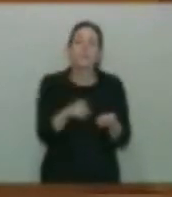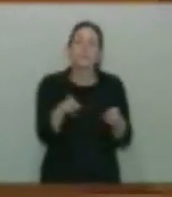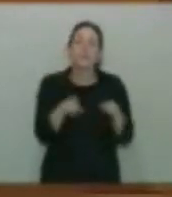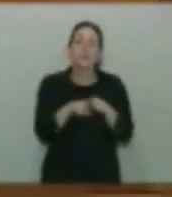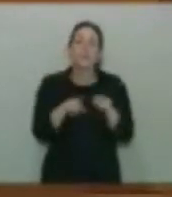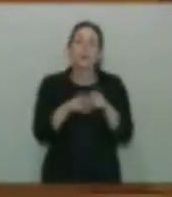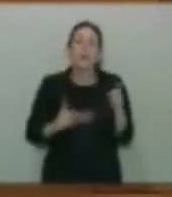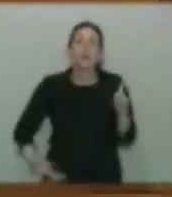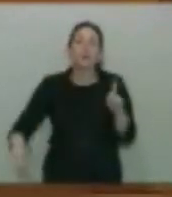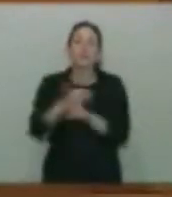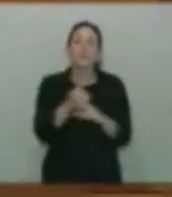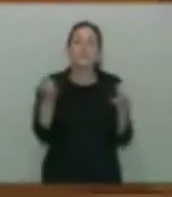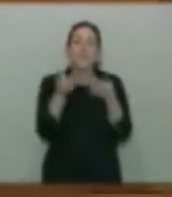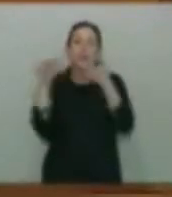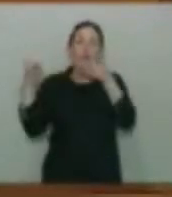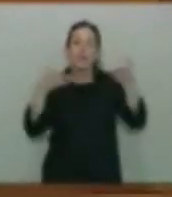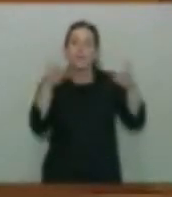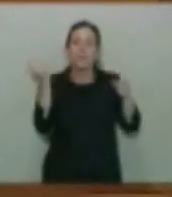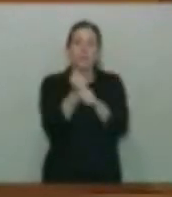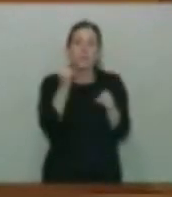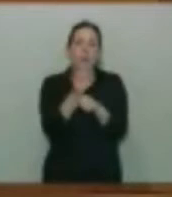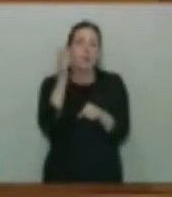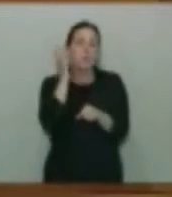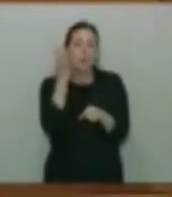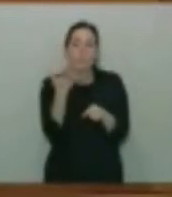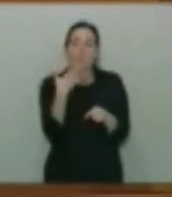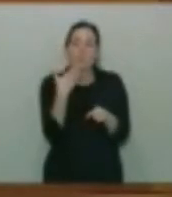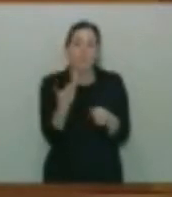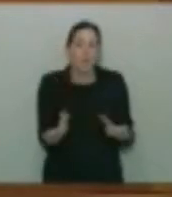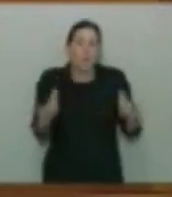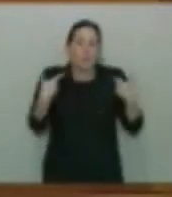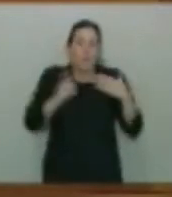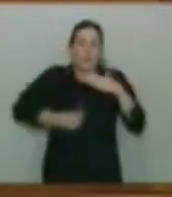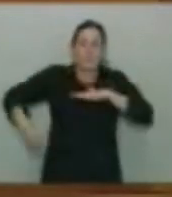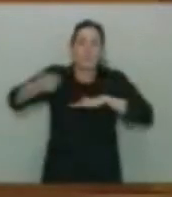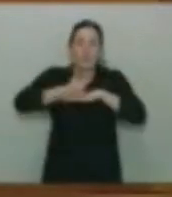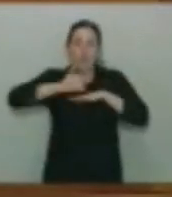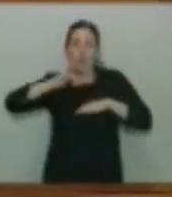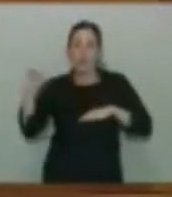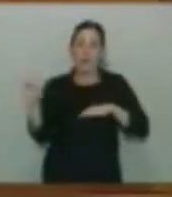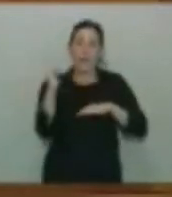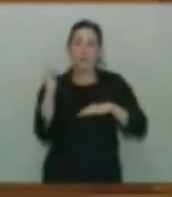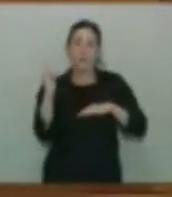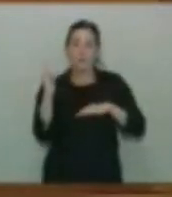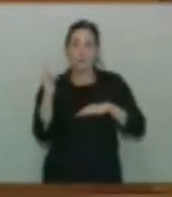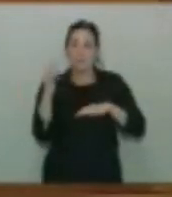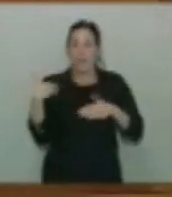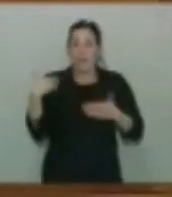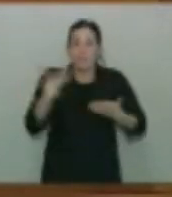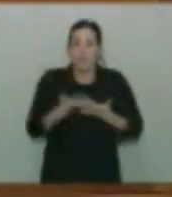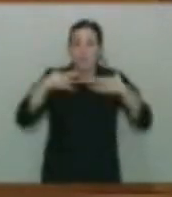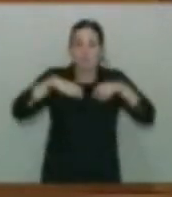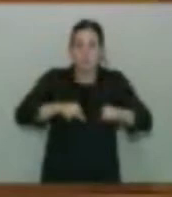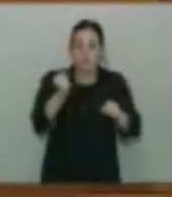una realidad la orientación del empleo femenino a puestos de dirección, a consejos de administración y, en general, a aquellas actividades que tradicionalmente han estado reservadas de forma prioritaria al empleo